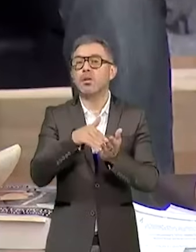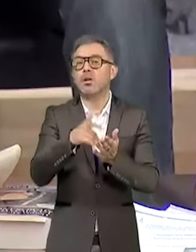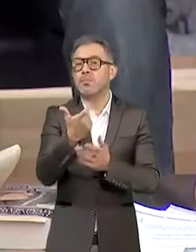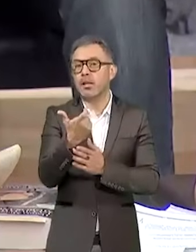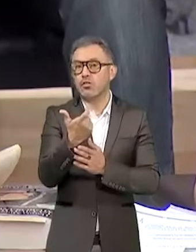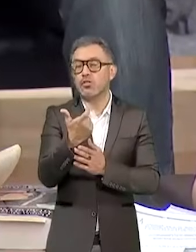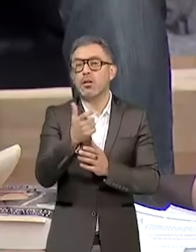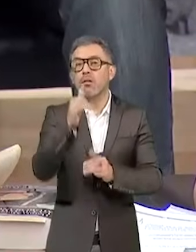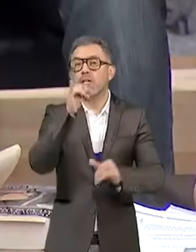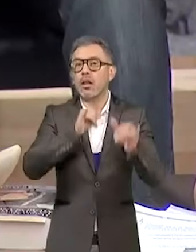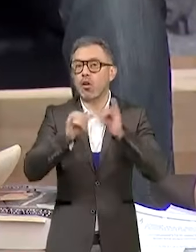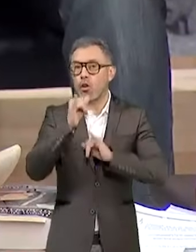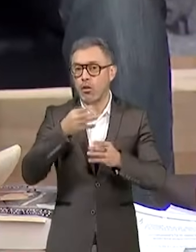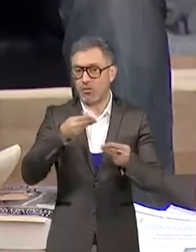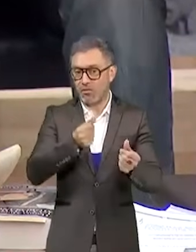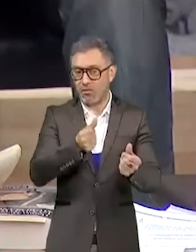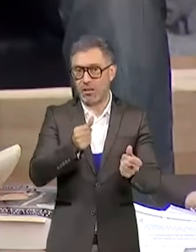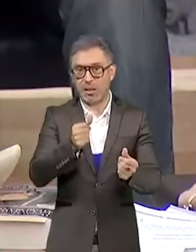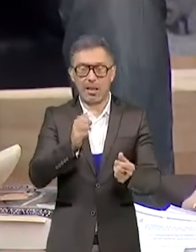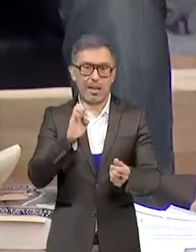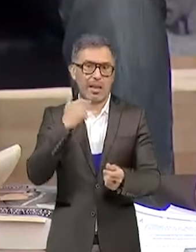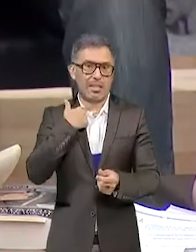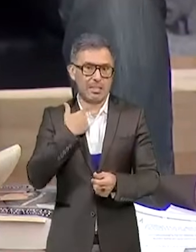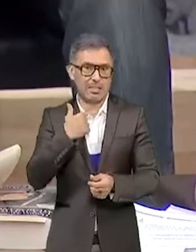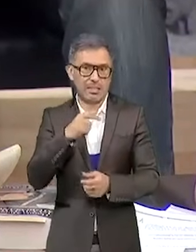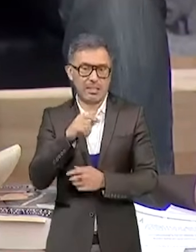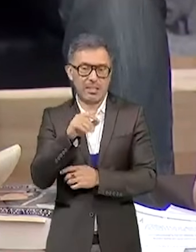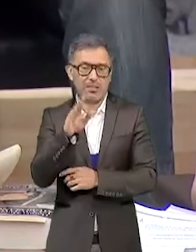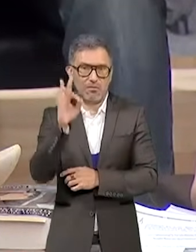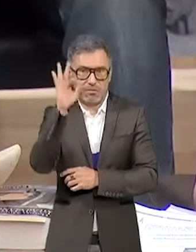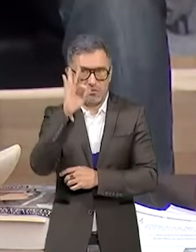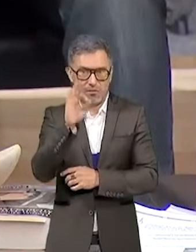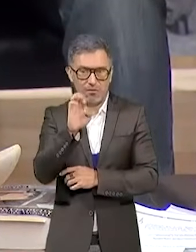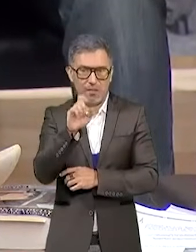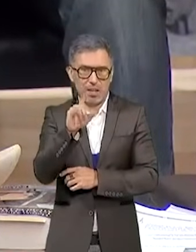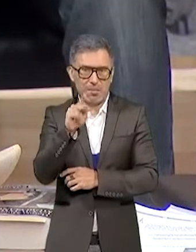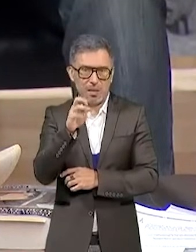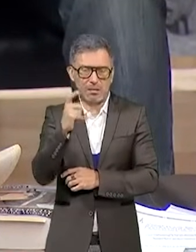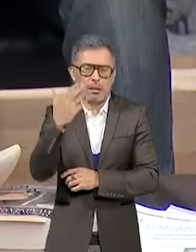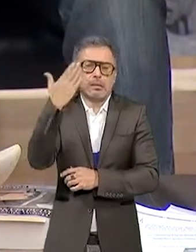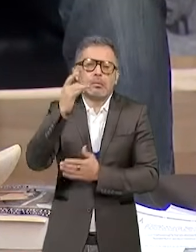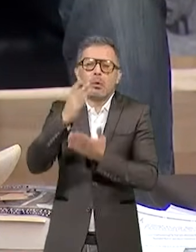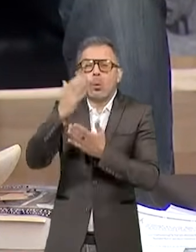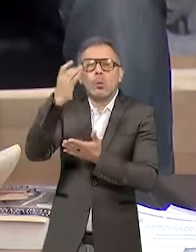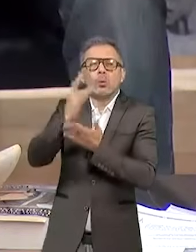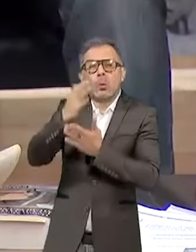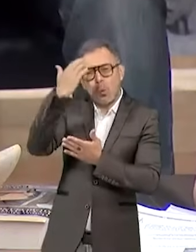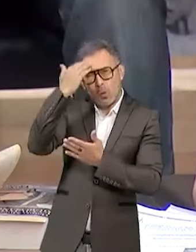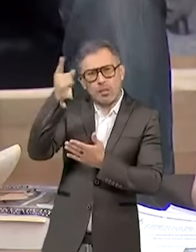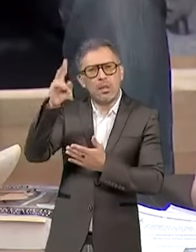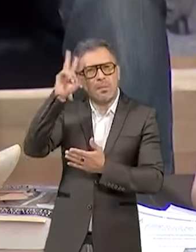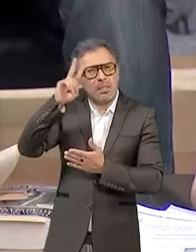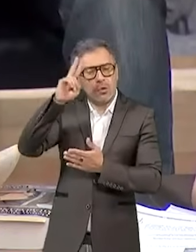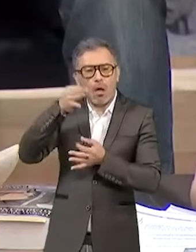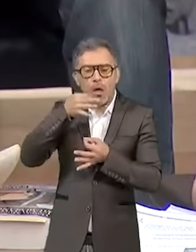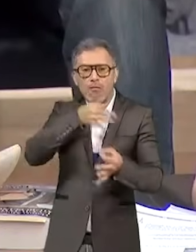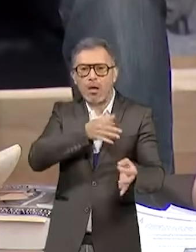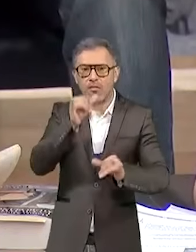durante la usurpación de Calderón. Solo digo, sabemos que tiene ahí una dependencia, pero ¿por qué la tendría que pagar el pueblo de